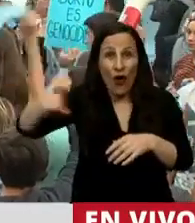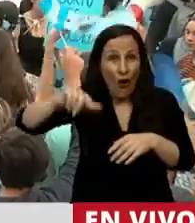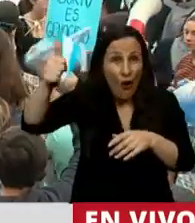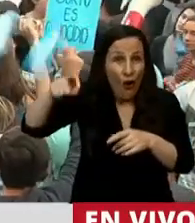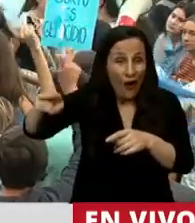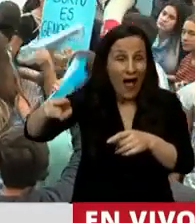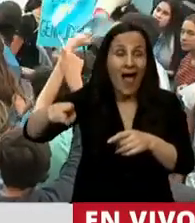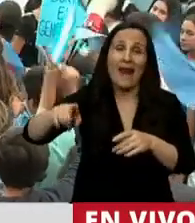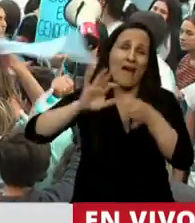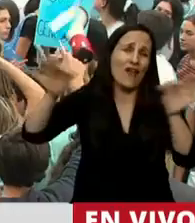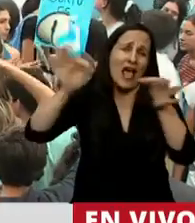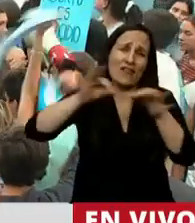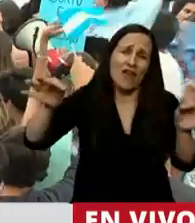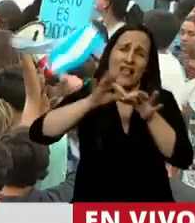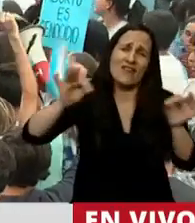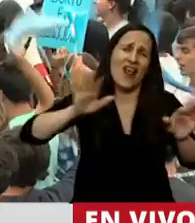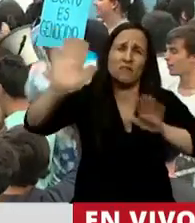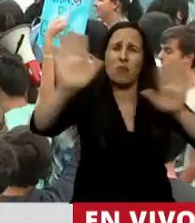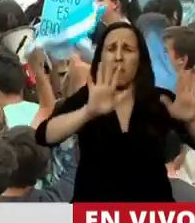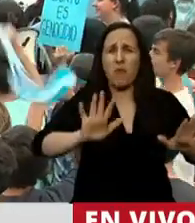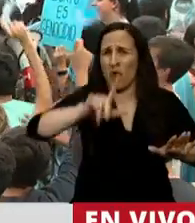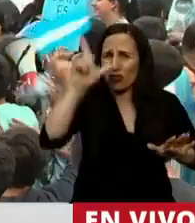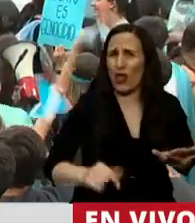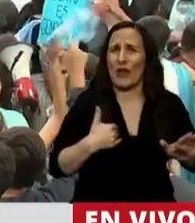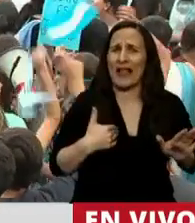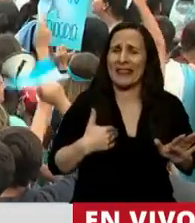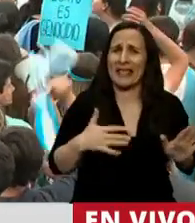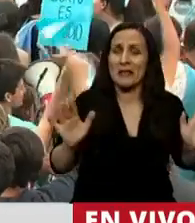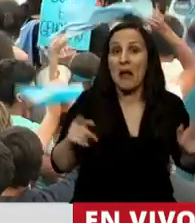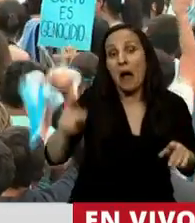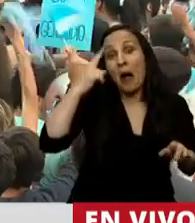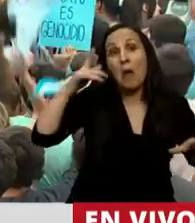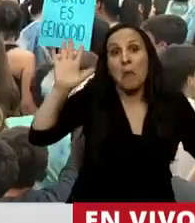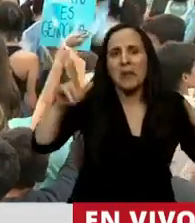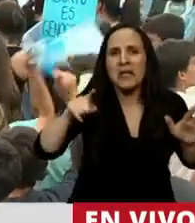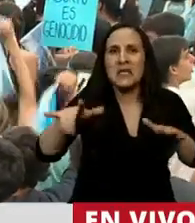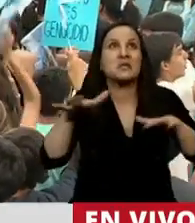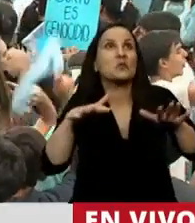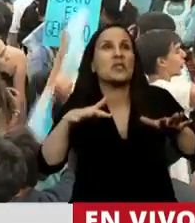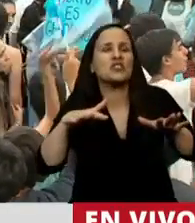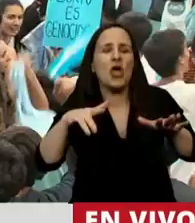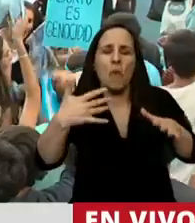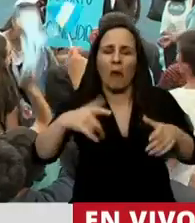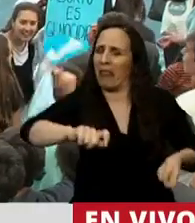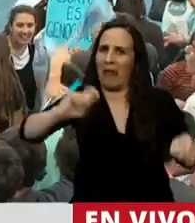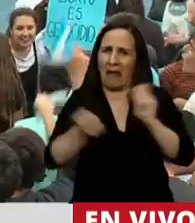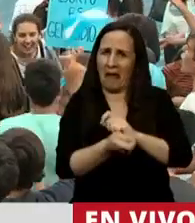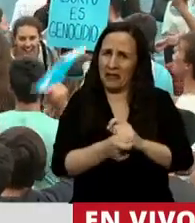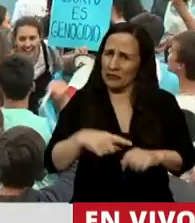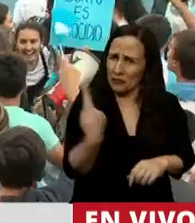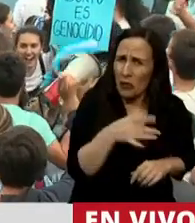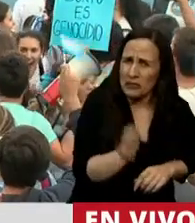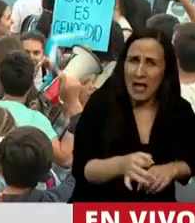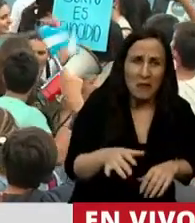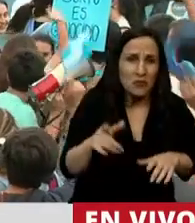con este lema. En un acto de fe, quizás, de que con eso podían cambiar una realidad que todos entendíamos que era dolorosa. La